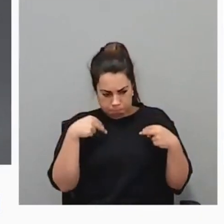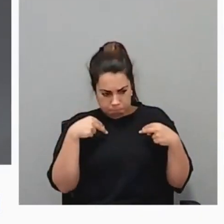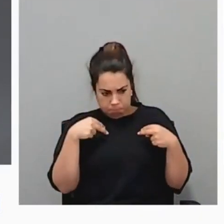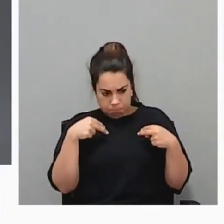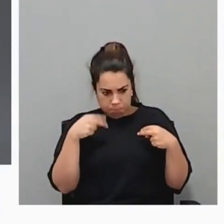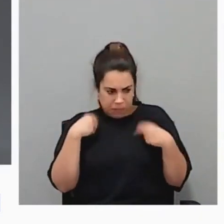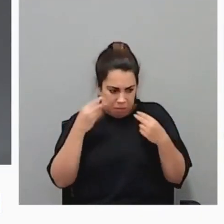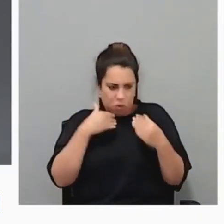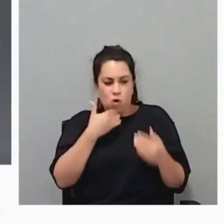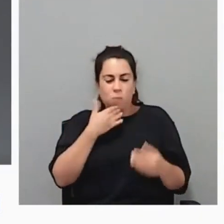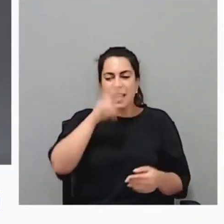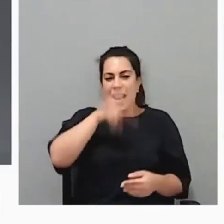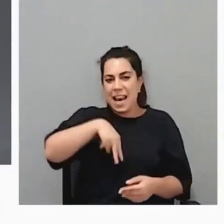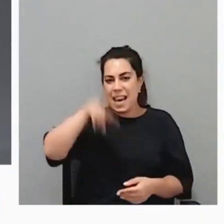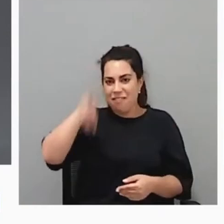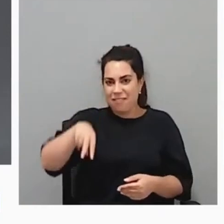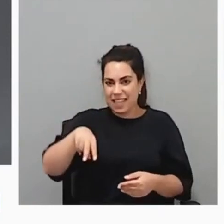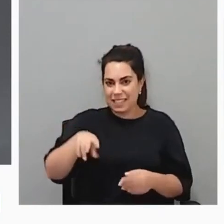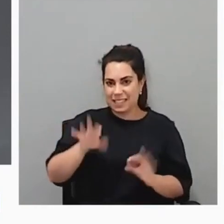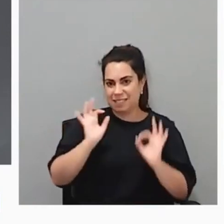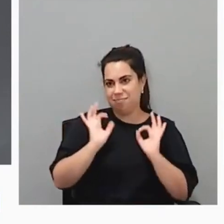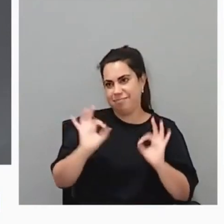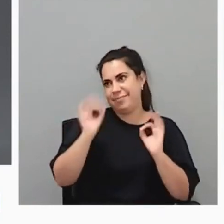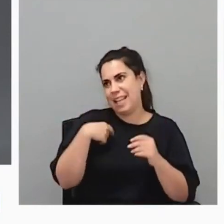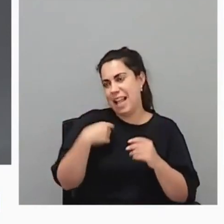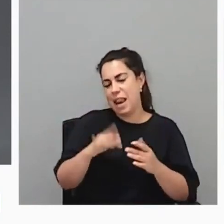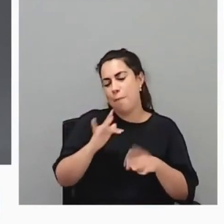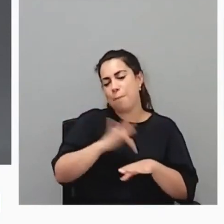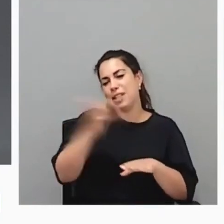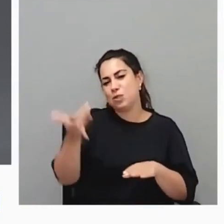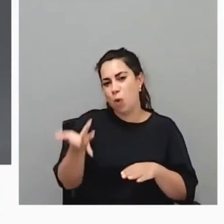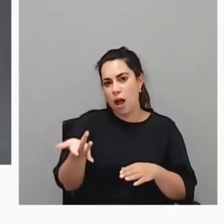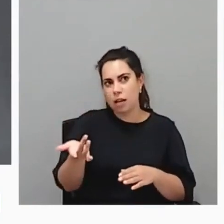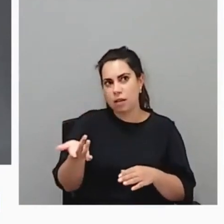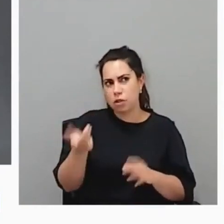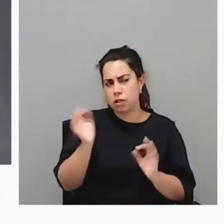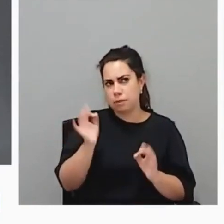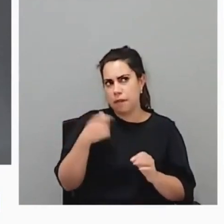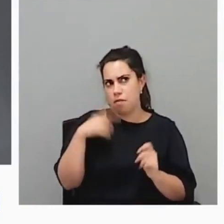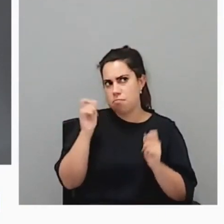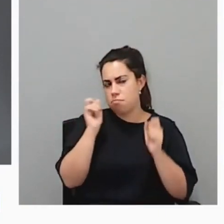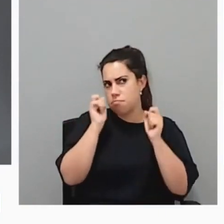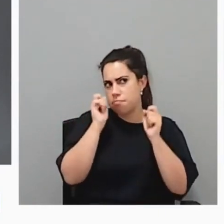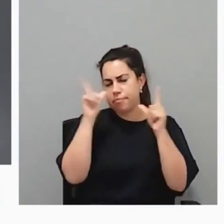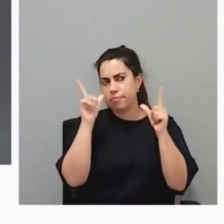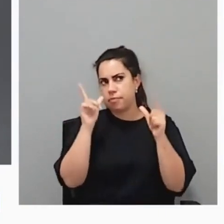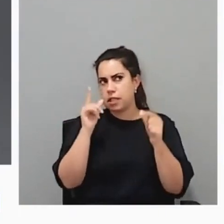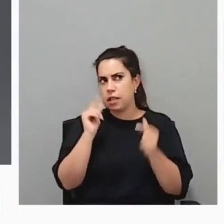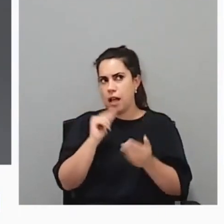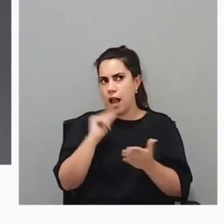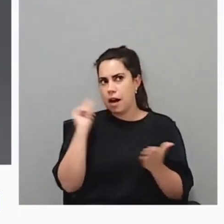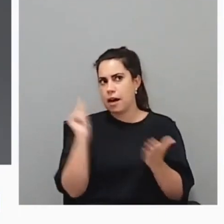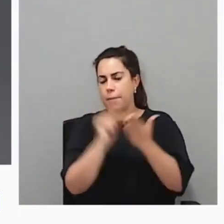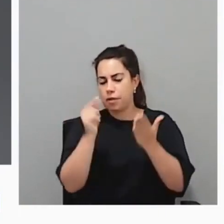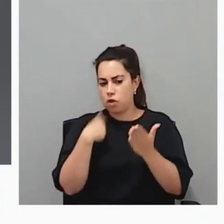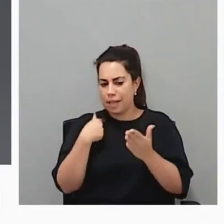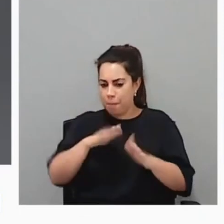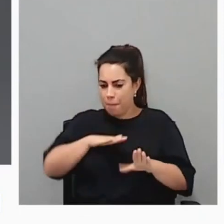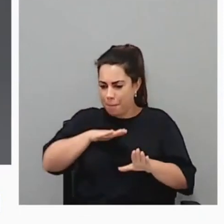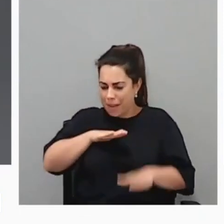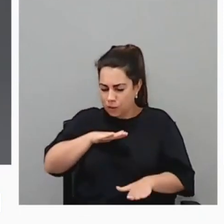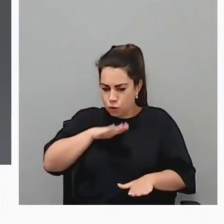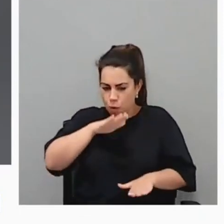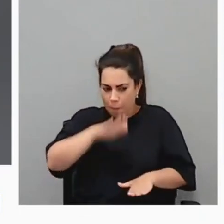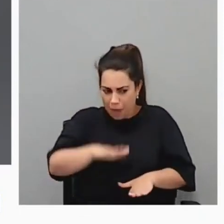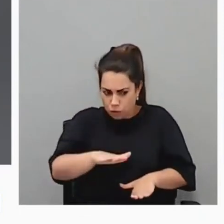Netflix del contenido virtual, pero nos dimos cuenta enseguida, en nuestro proceso de validación, que los primeros pasos